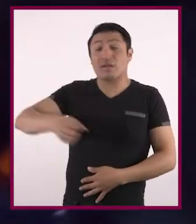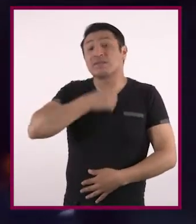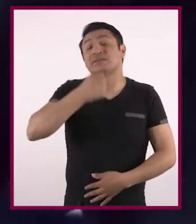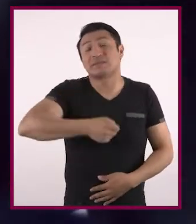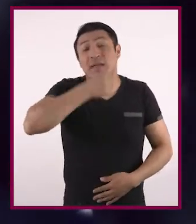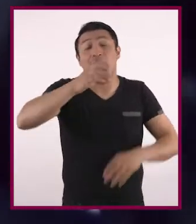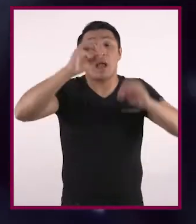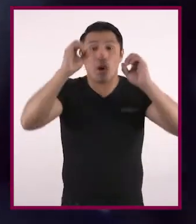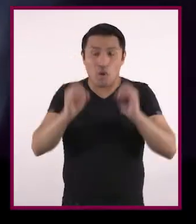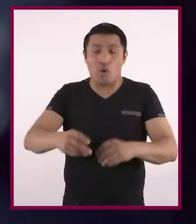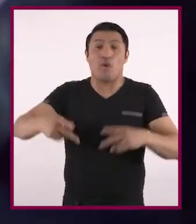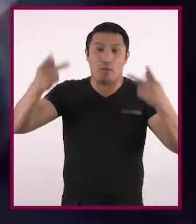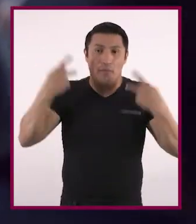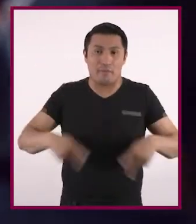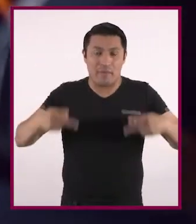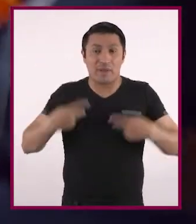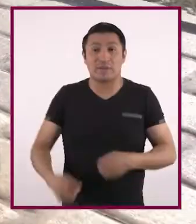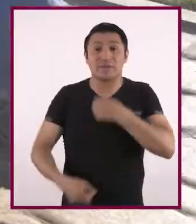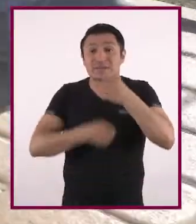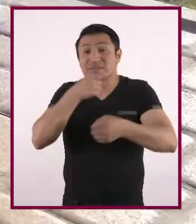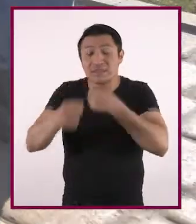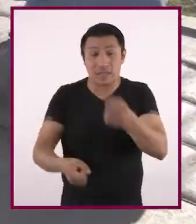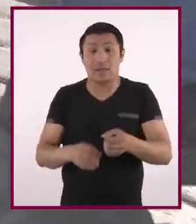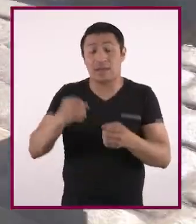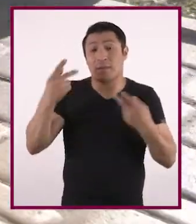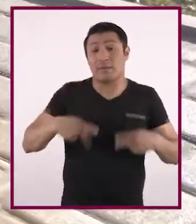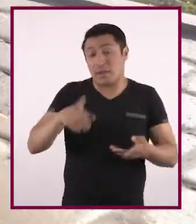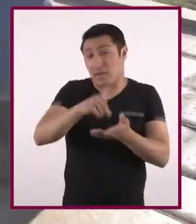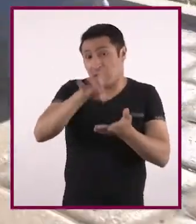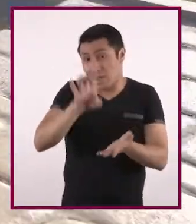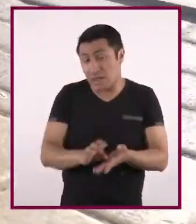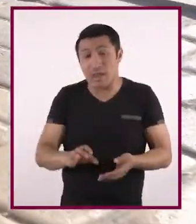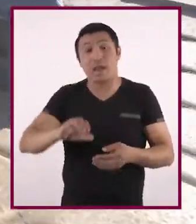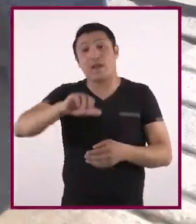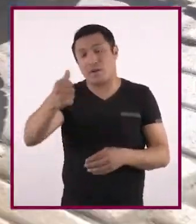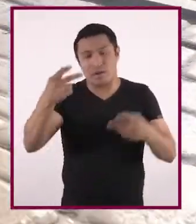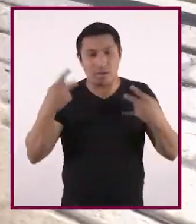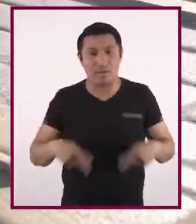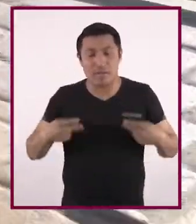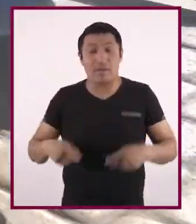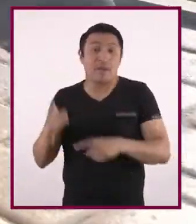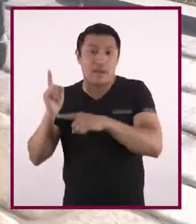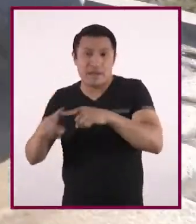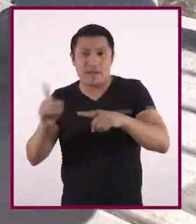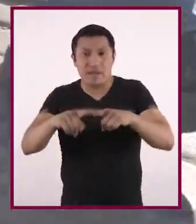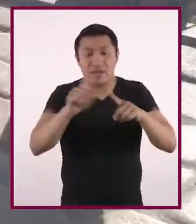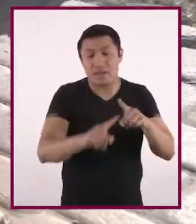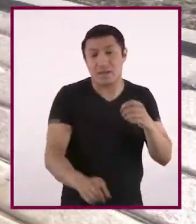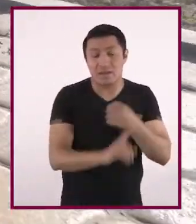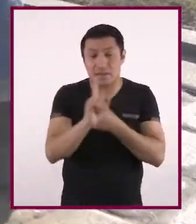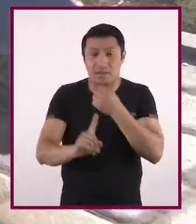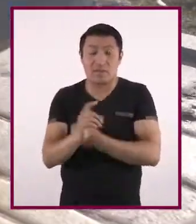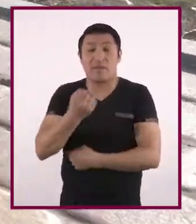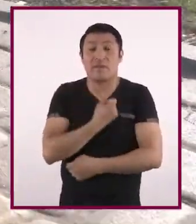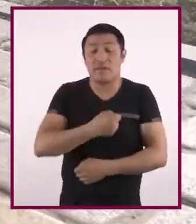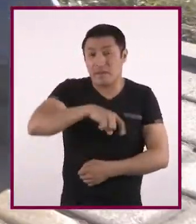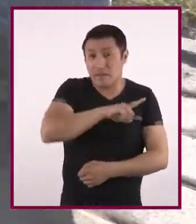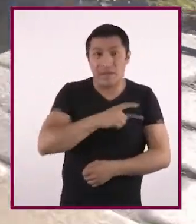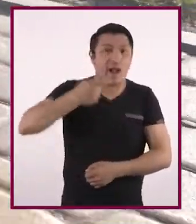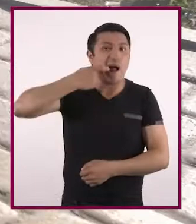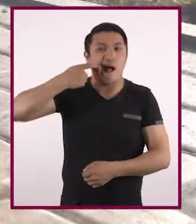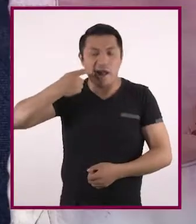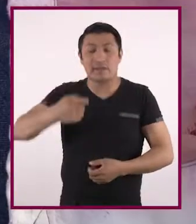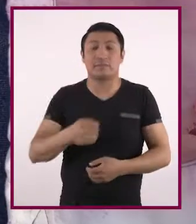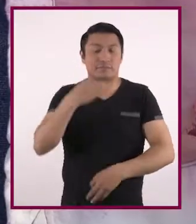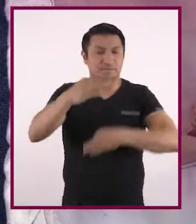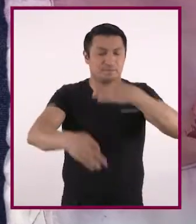mayores o personas mayores, personas con discapacidad y otras con diversos problemas de salud y adicciones.